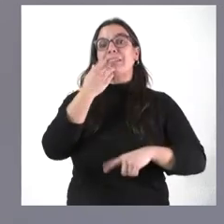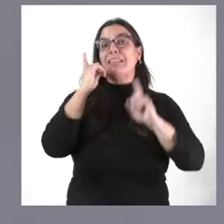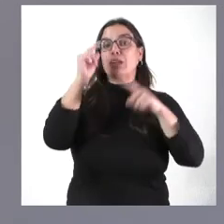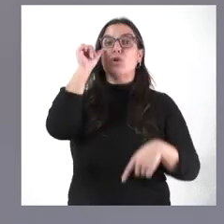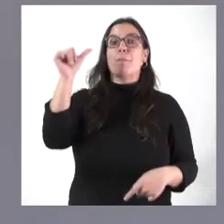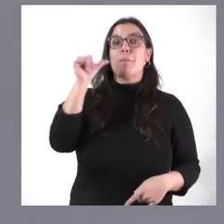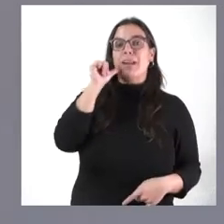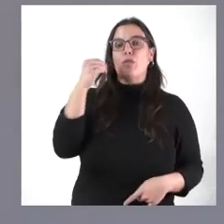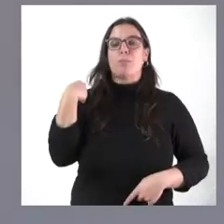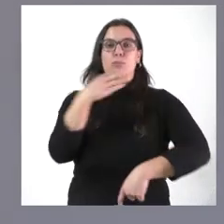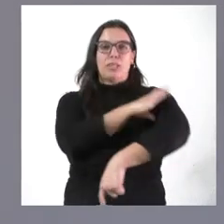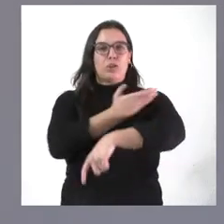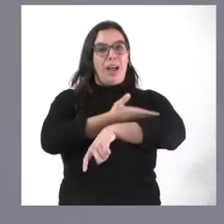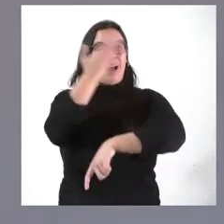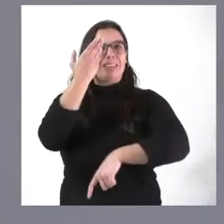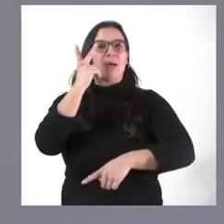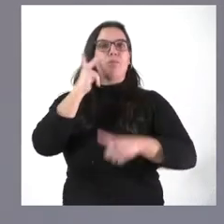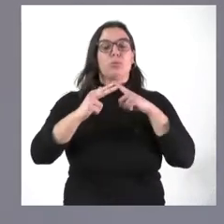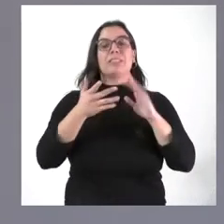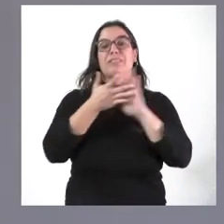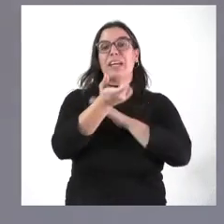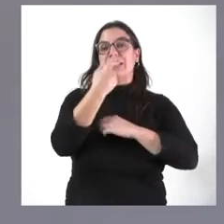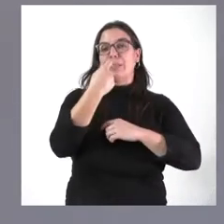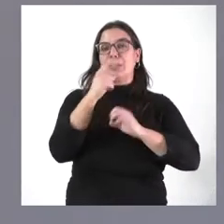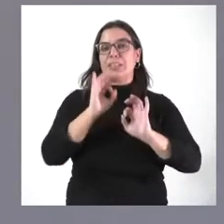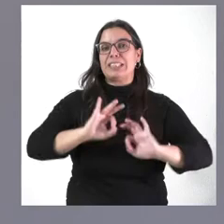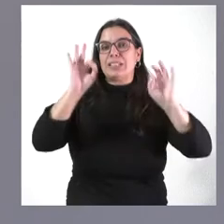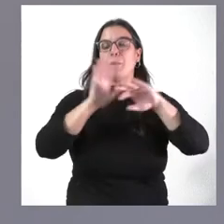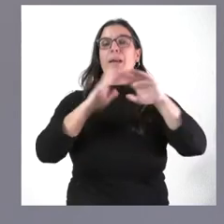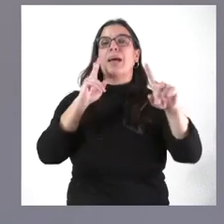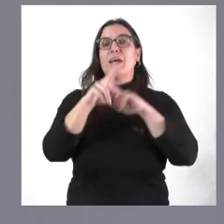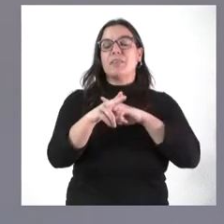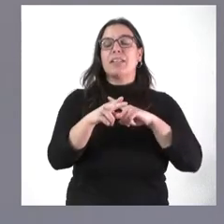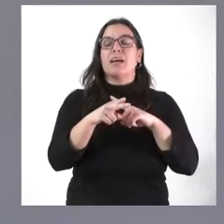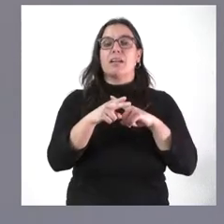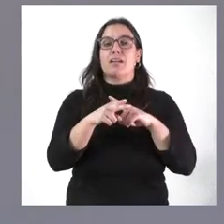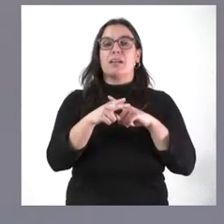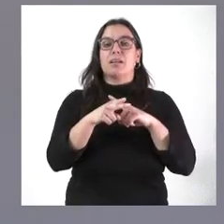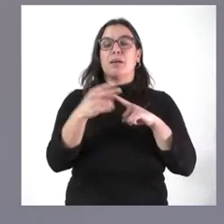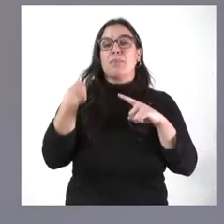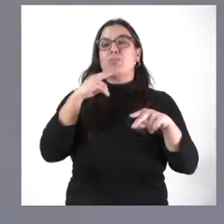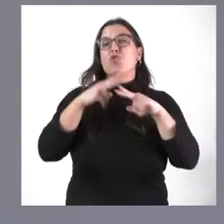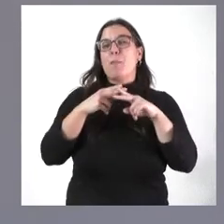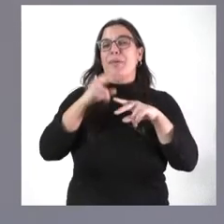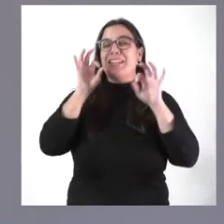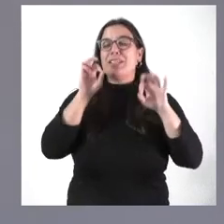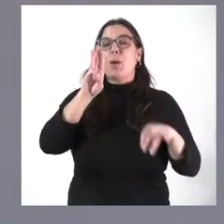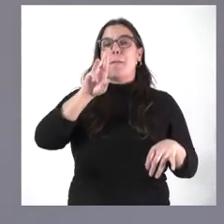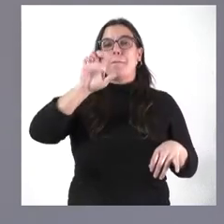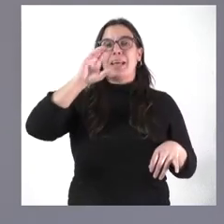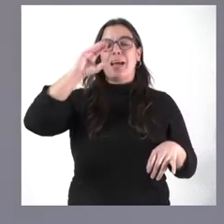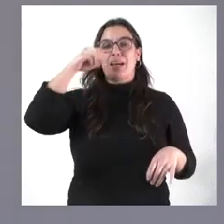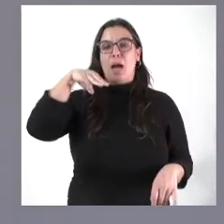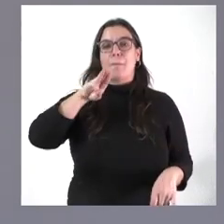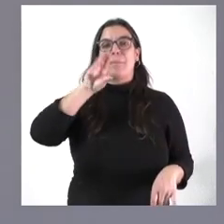hablamos de desarrollar un nuevo tratamiento para la prevención de la precapsia en el caso de embarazadas